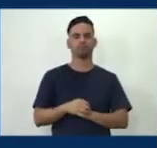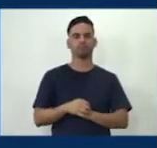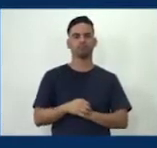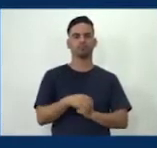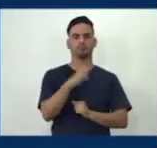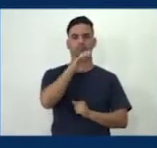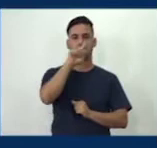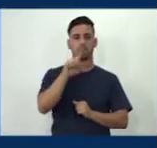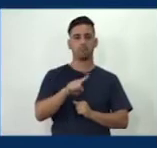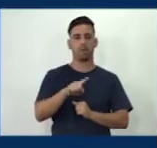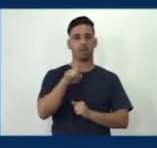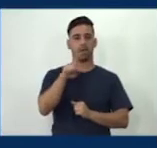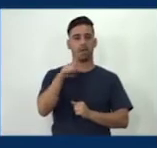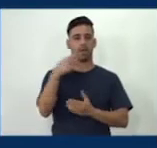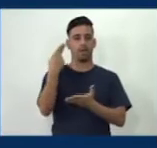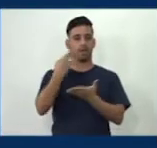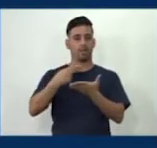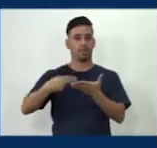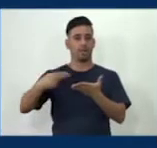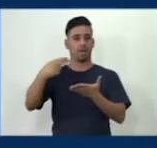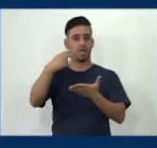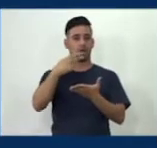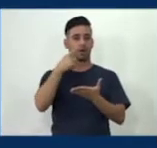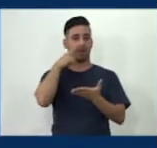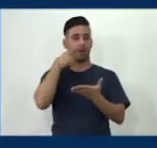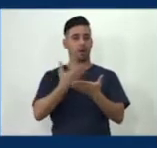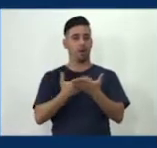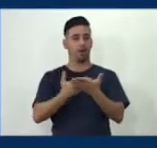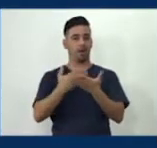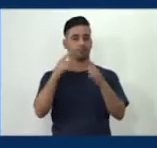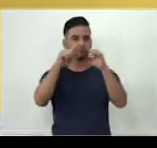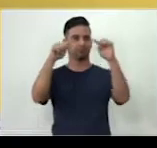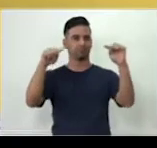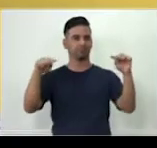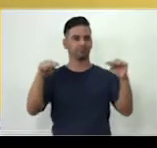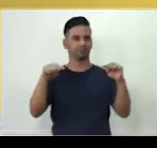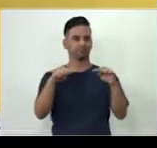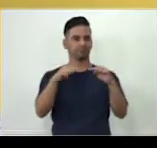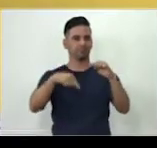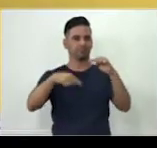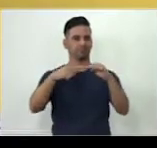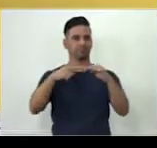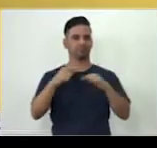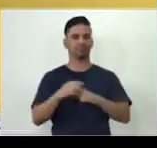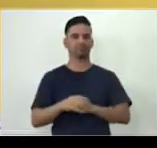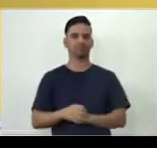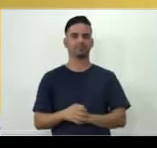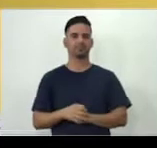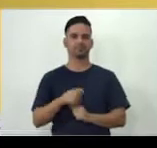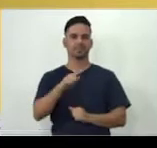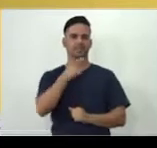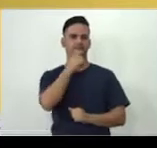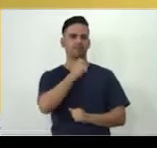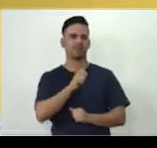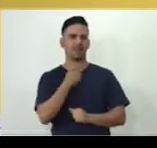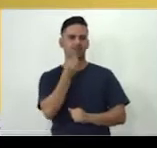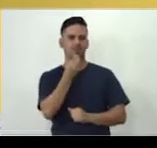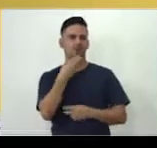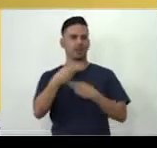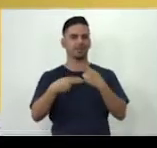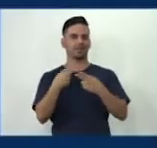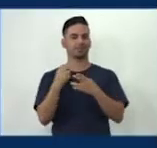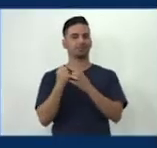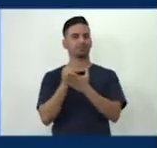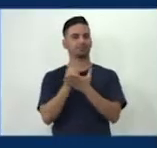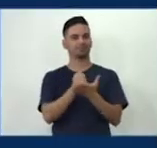esferas electrizadas que se repelen mutuamente al interactuar. Un ejercicio fácil que podíamos hacer con la ayuda de nuestra familia.